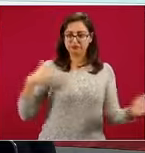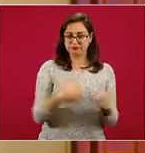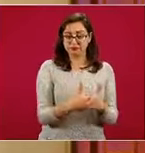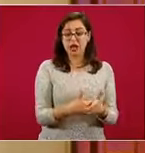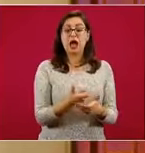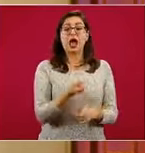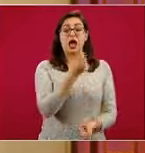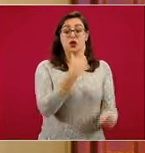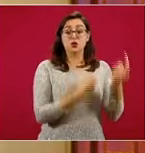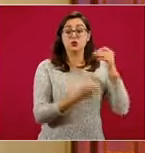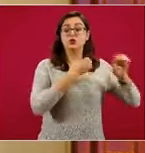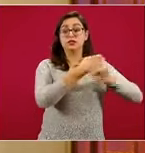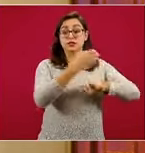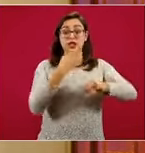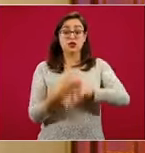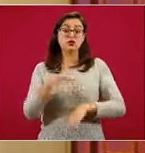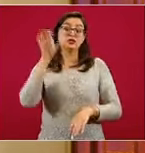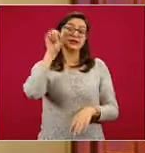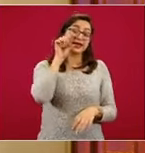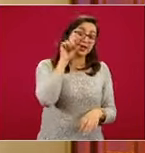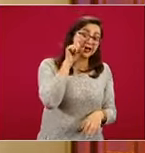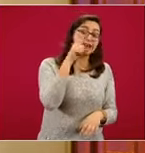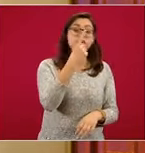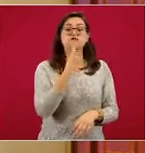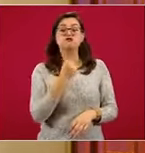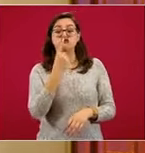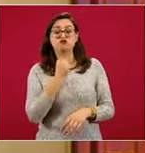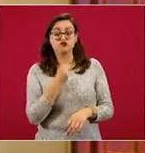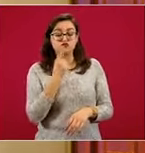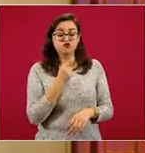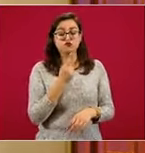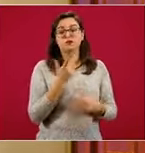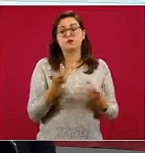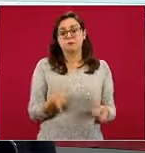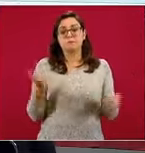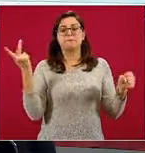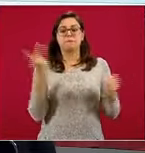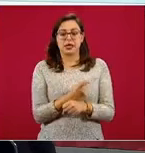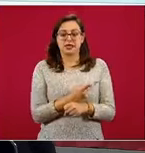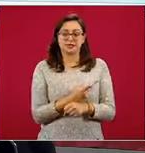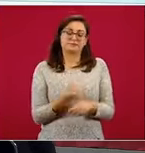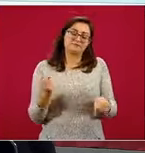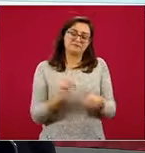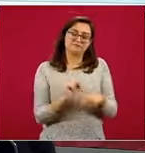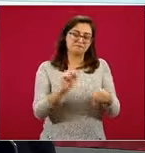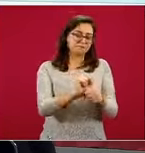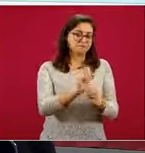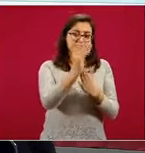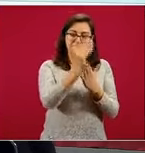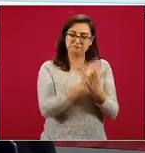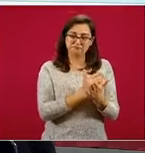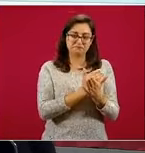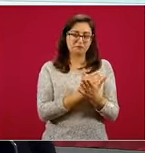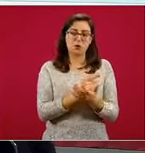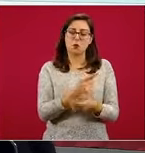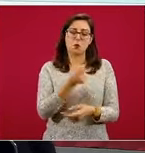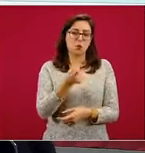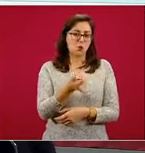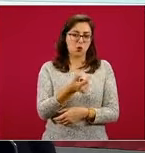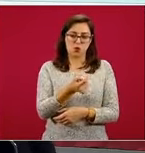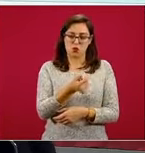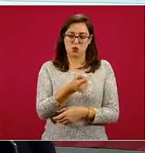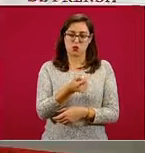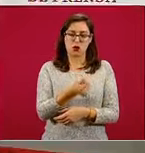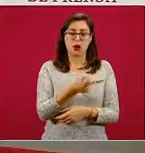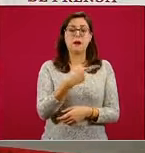en naranja y en rojo, pues lógicamente la reducción o el cambio en la proporción semanal no ha sido tan importante, aunque